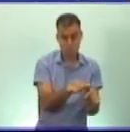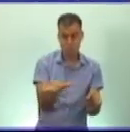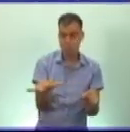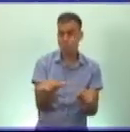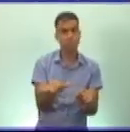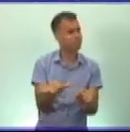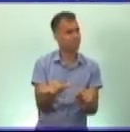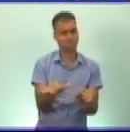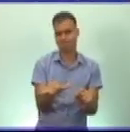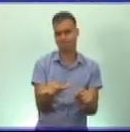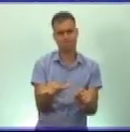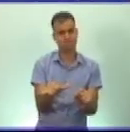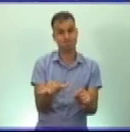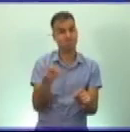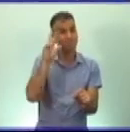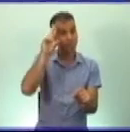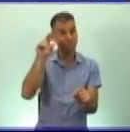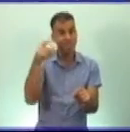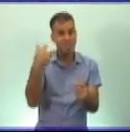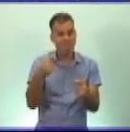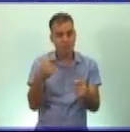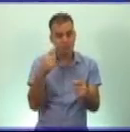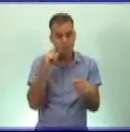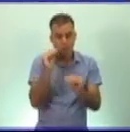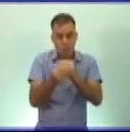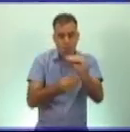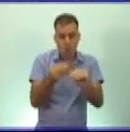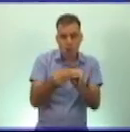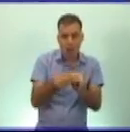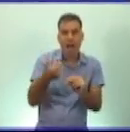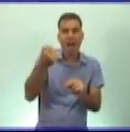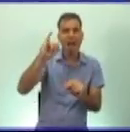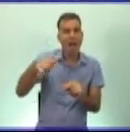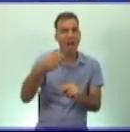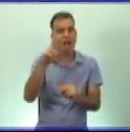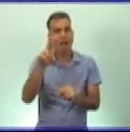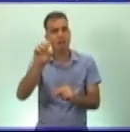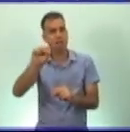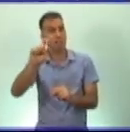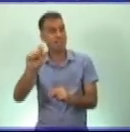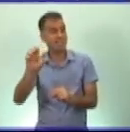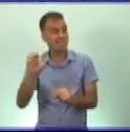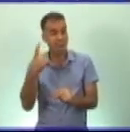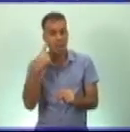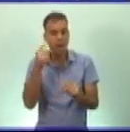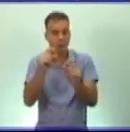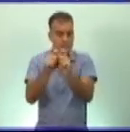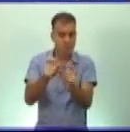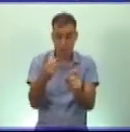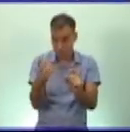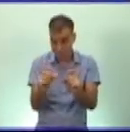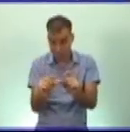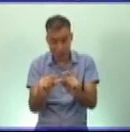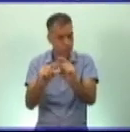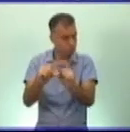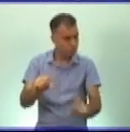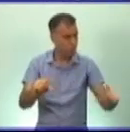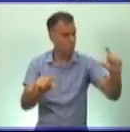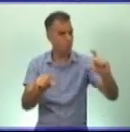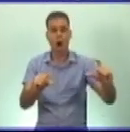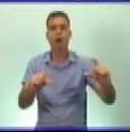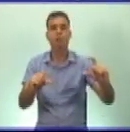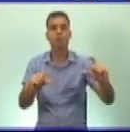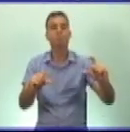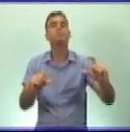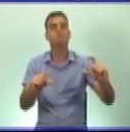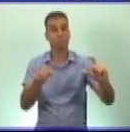el procedimiento que utilizamos para igualar la cantidad de átomos de cada elemento antes y después de la reacción. Ajuste que,